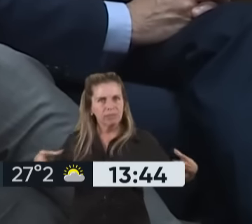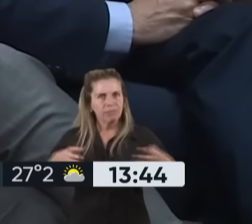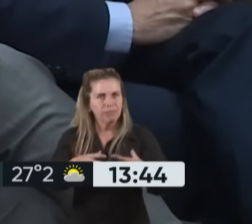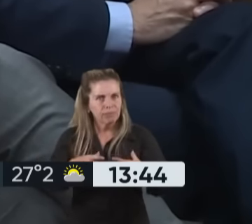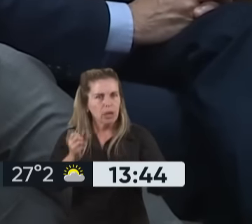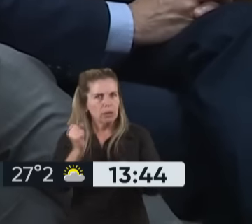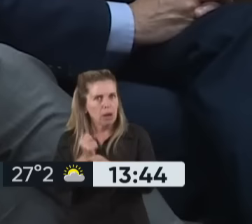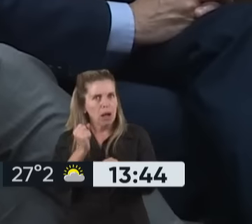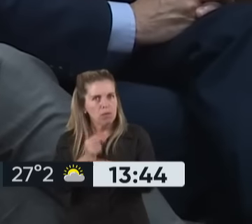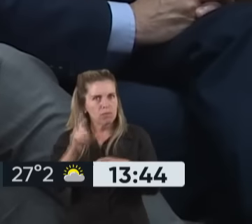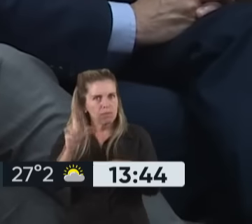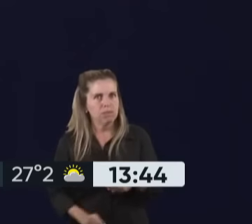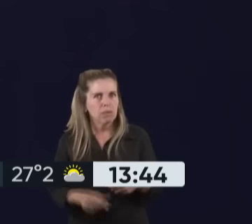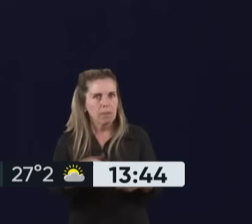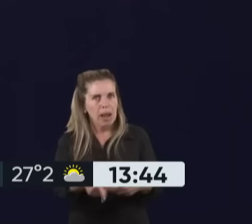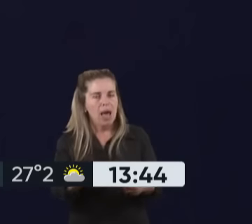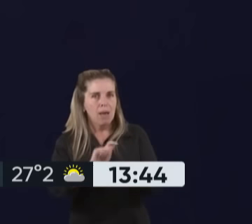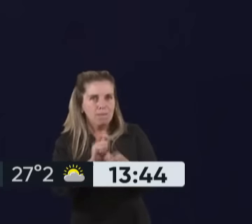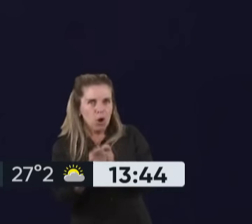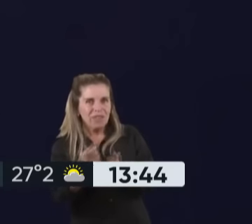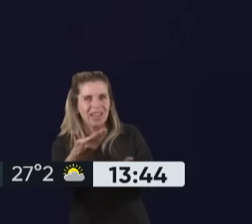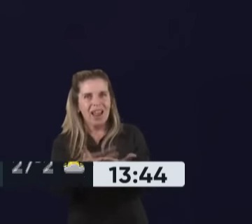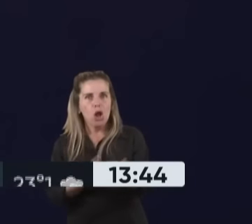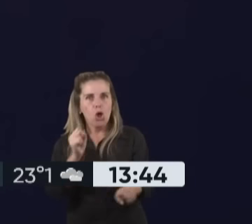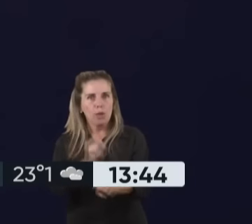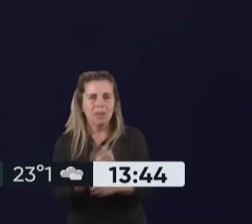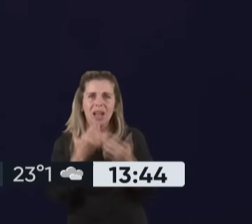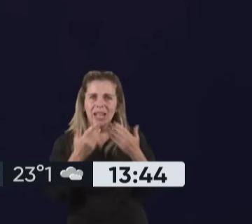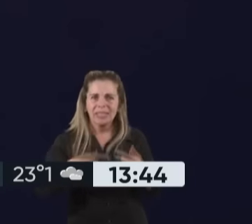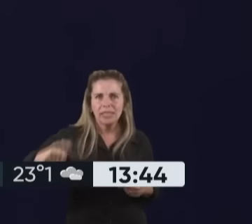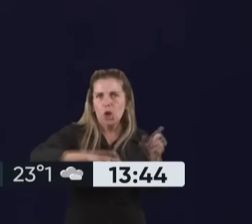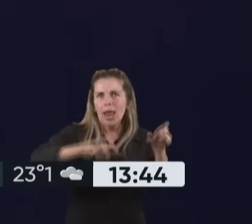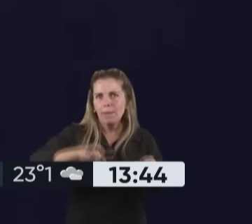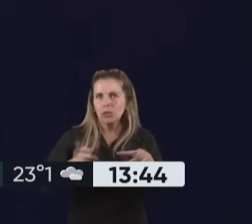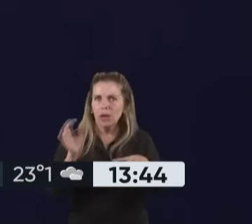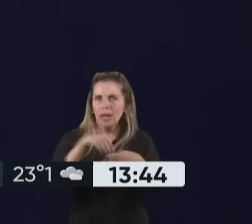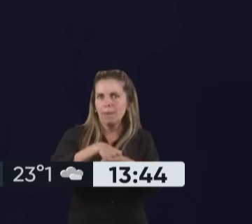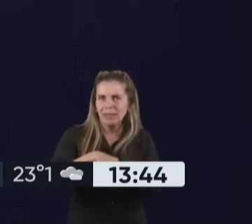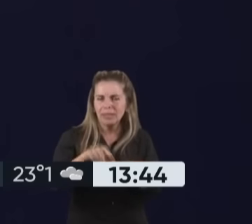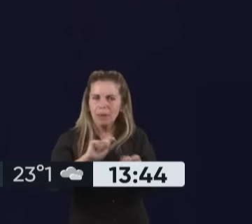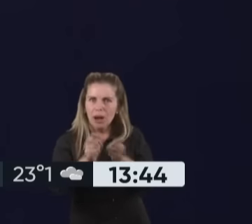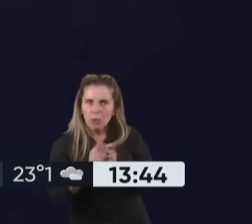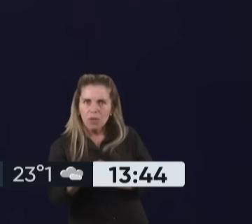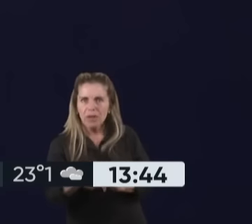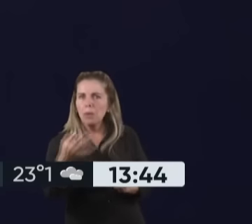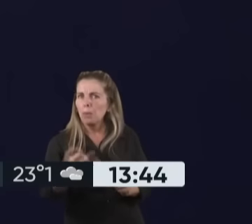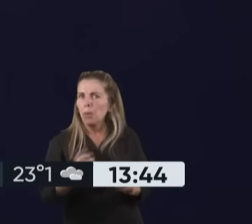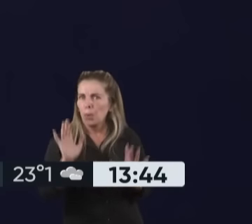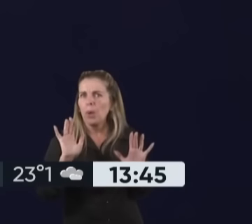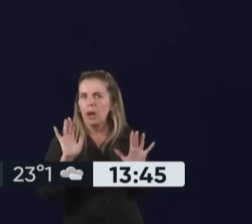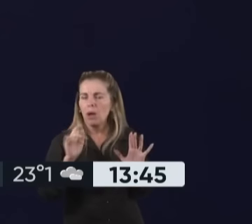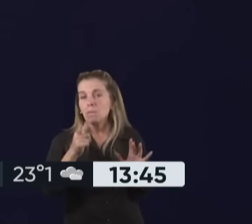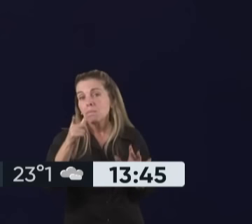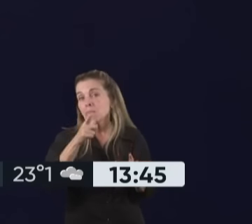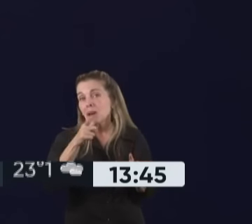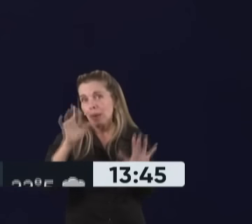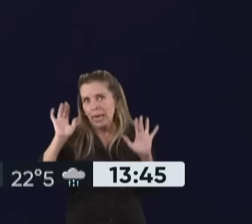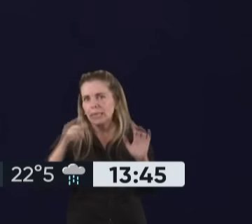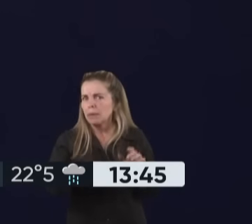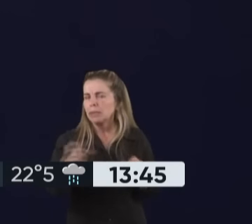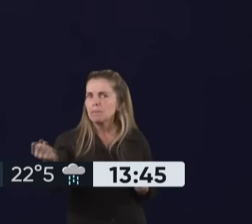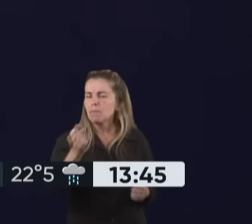verdad que es un trabajo enorme, agradecer a todos los que han participado, realmente muy, muy bueno y creo que va a ser historia